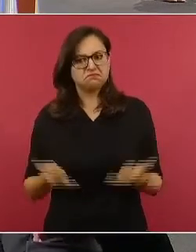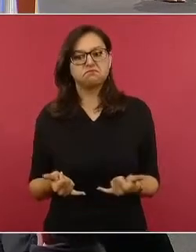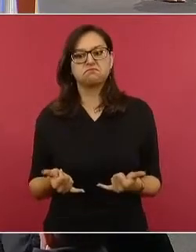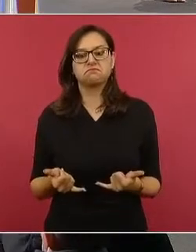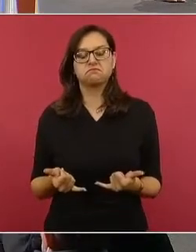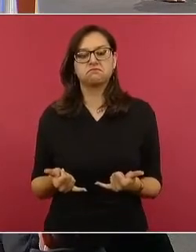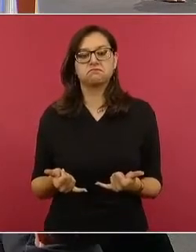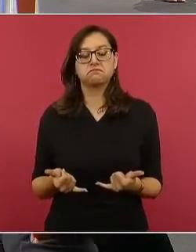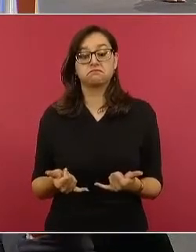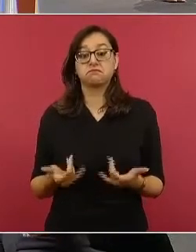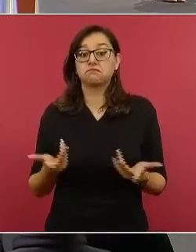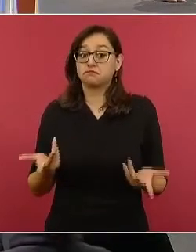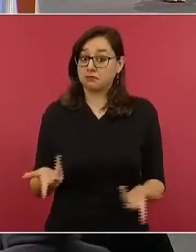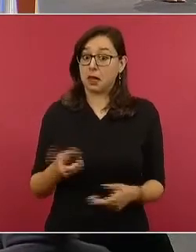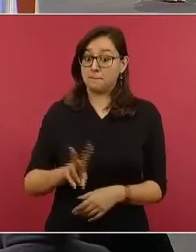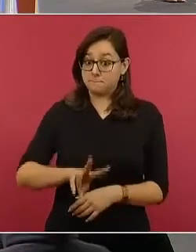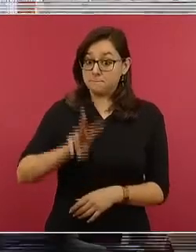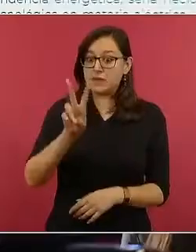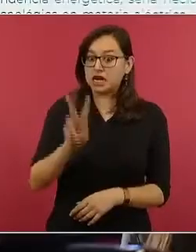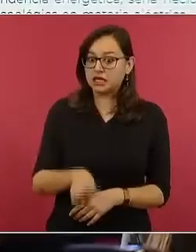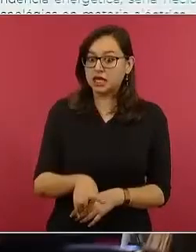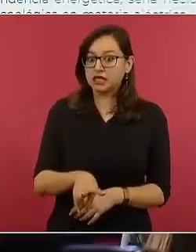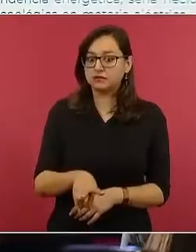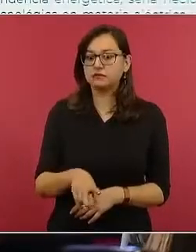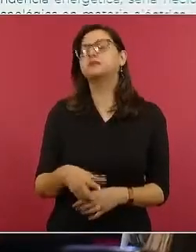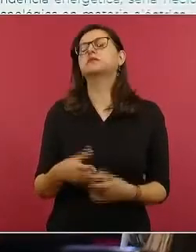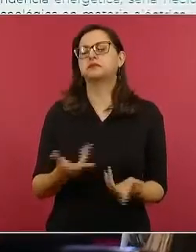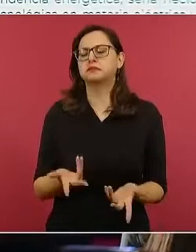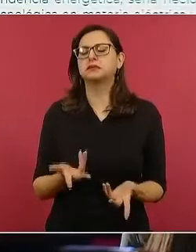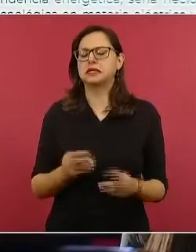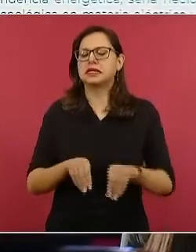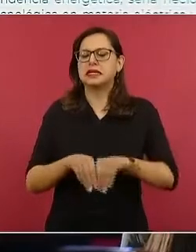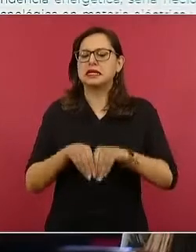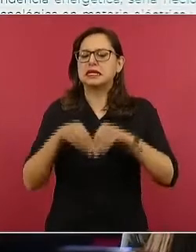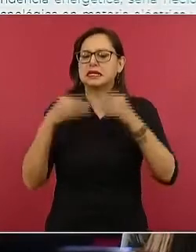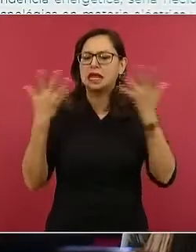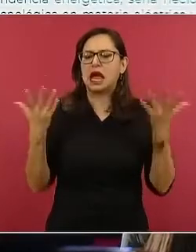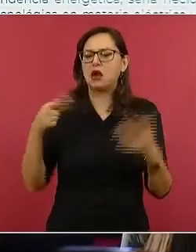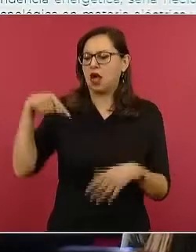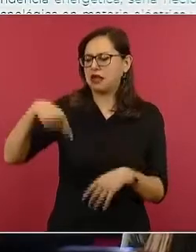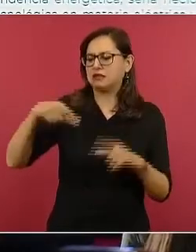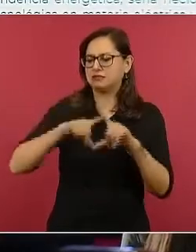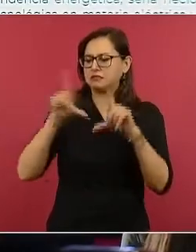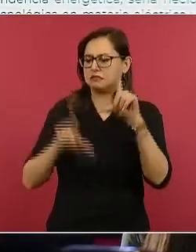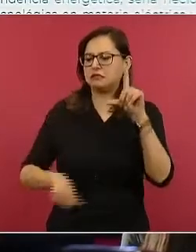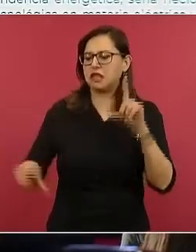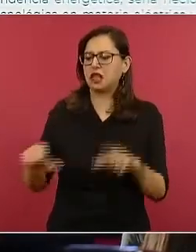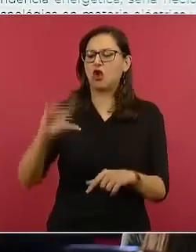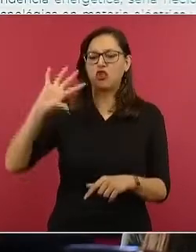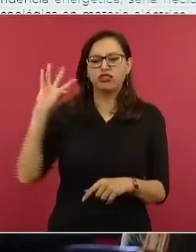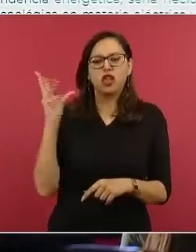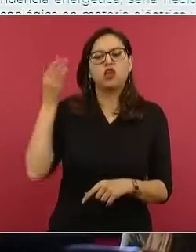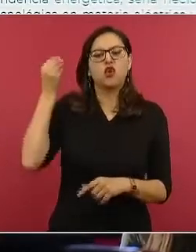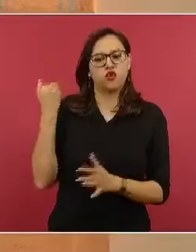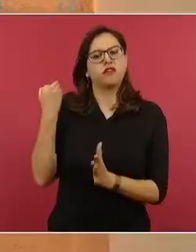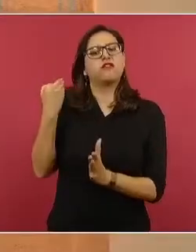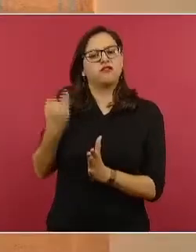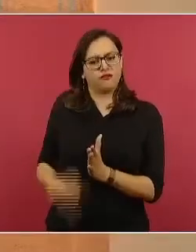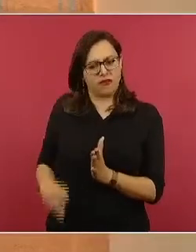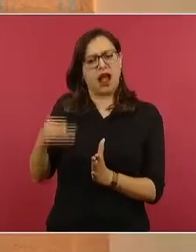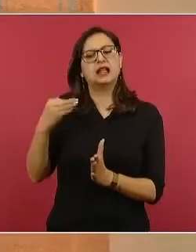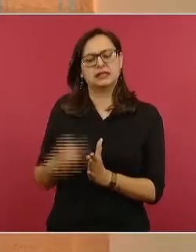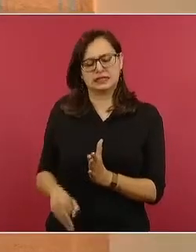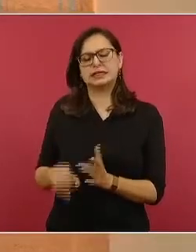Una cosa obvia es que México requiere de varios años de evolución tecnológica y